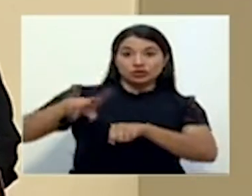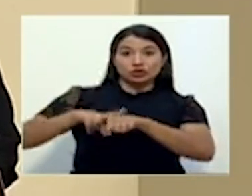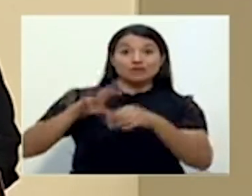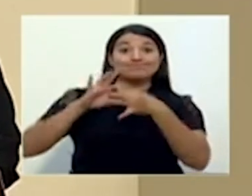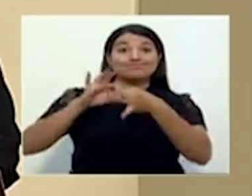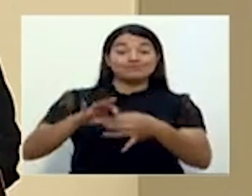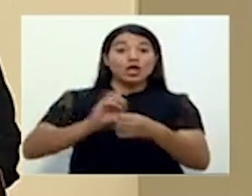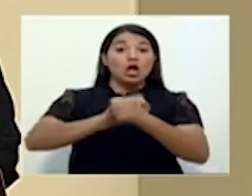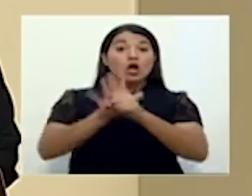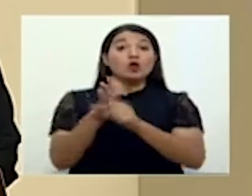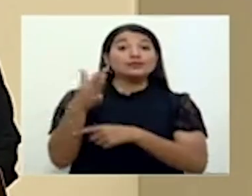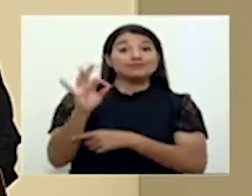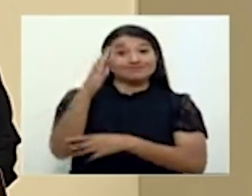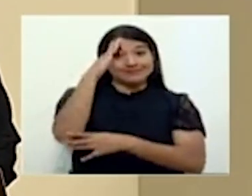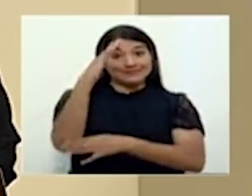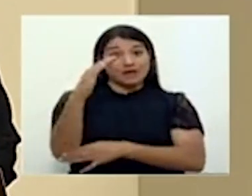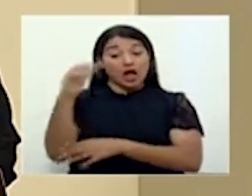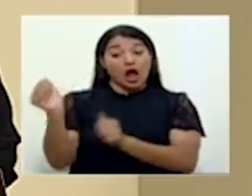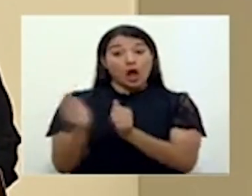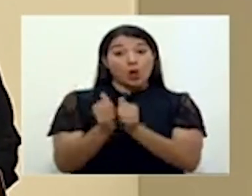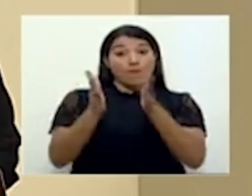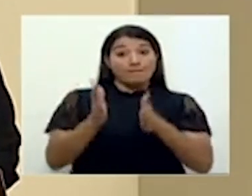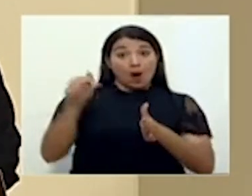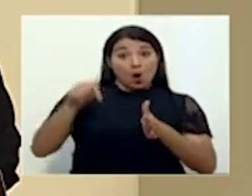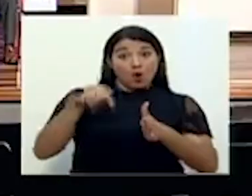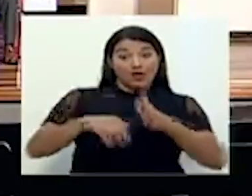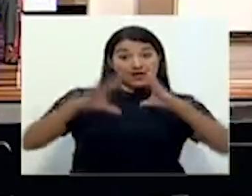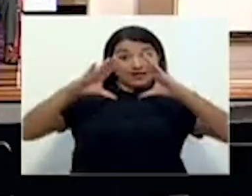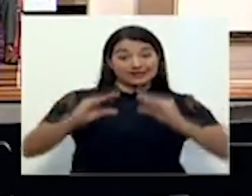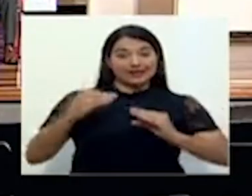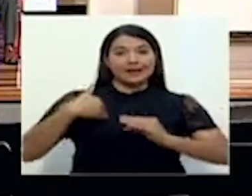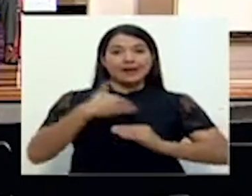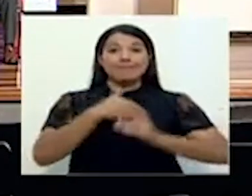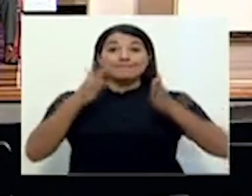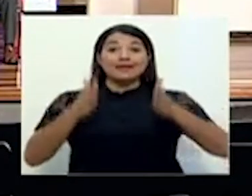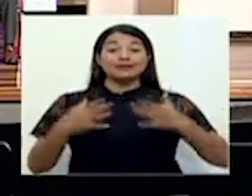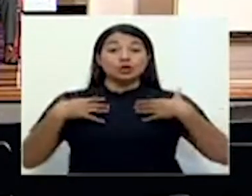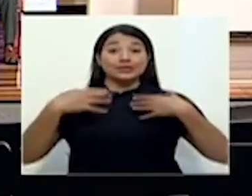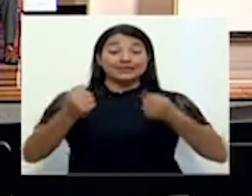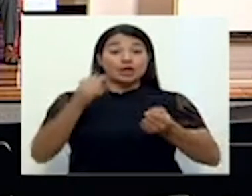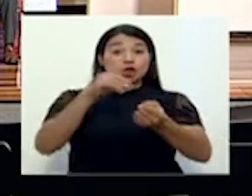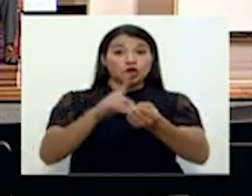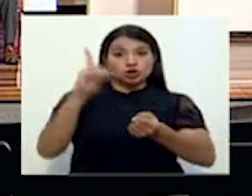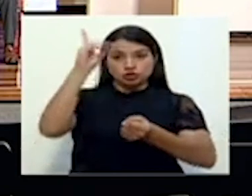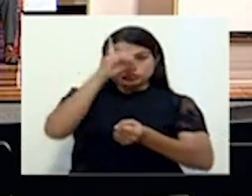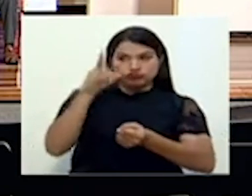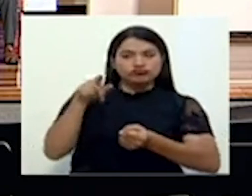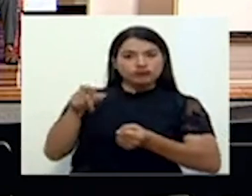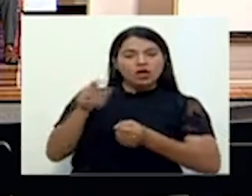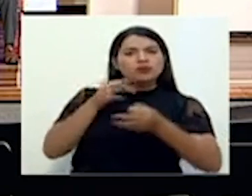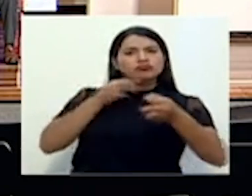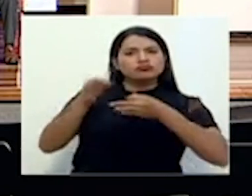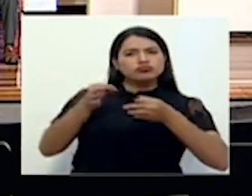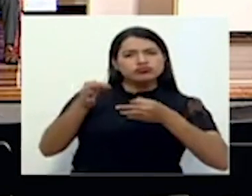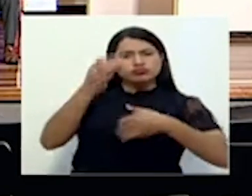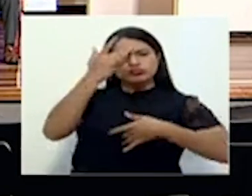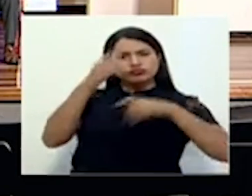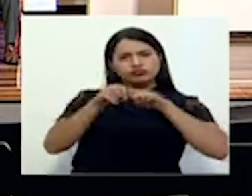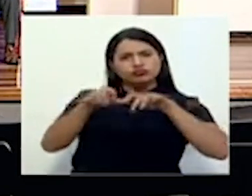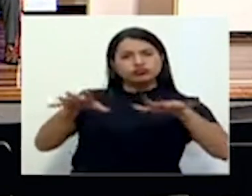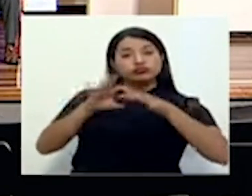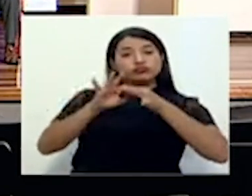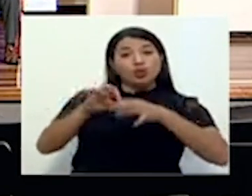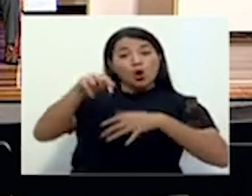Saludamos a quienes nos acompañan esta tarde al ministro de salud, el doctor Daniel Salas, quien detallará el reporte epidemiológico de este